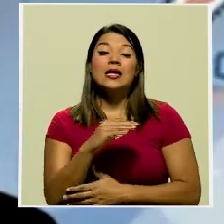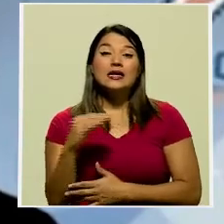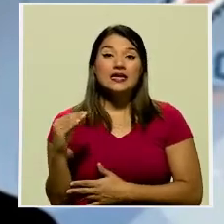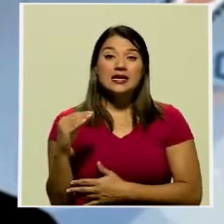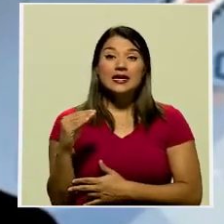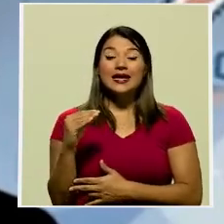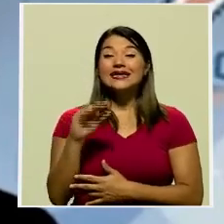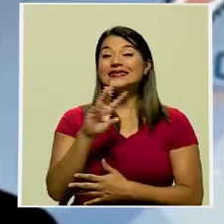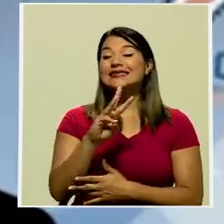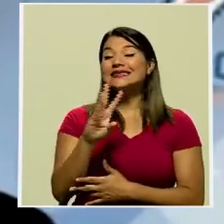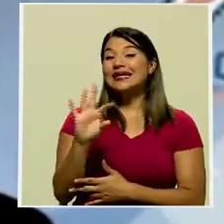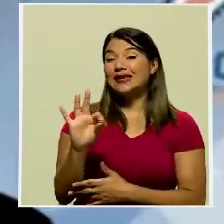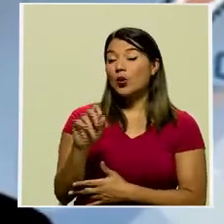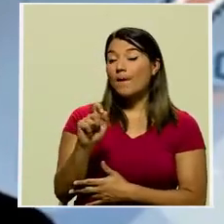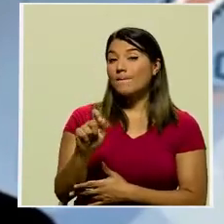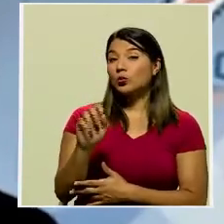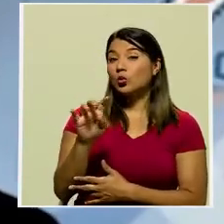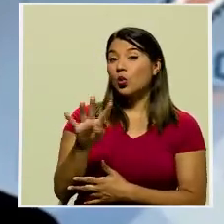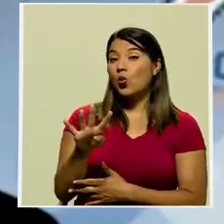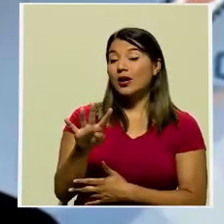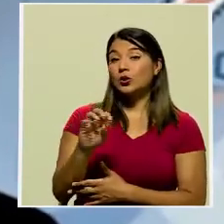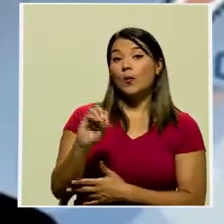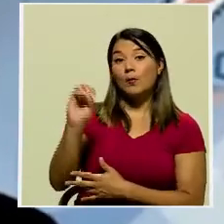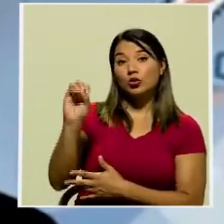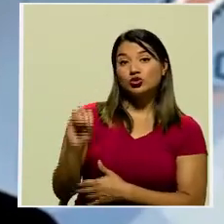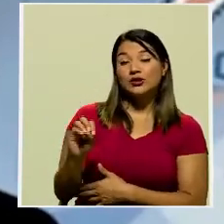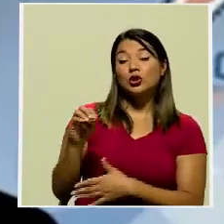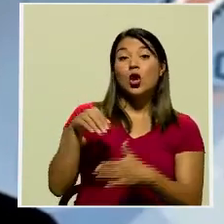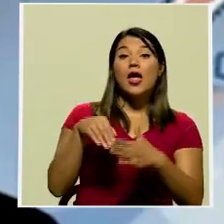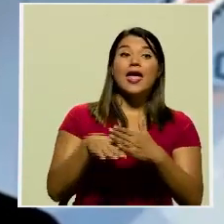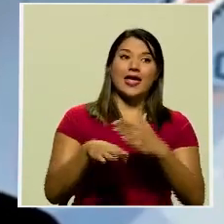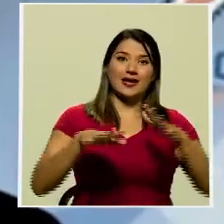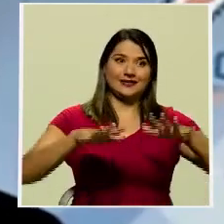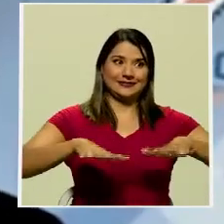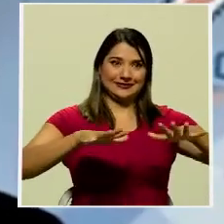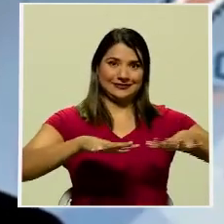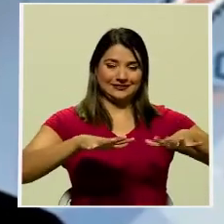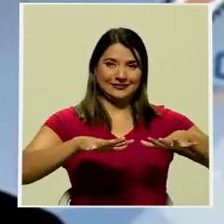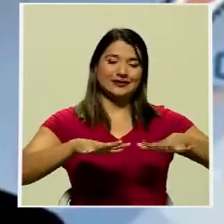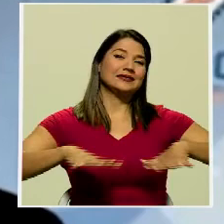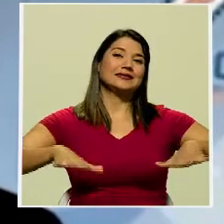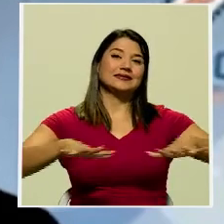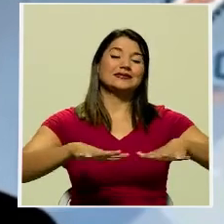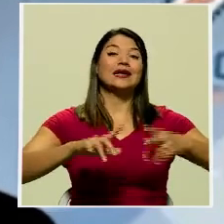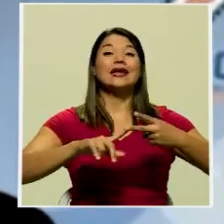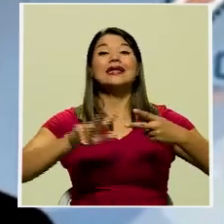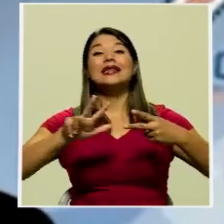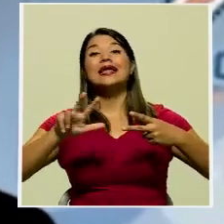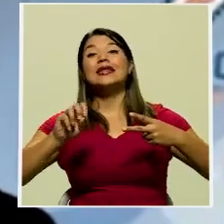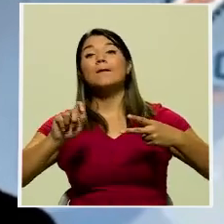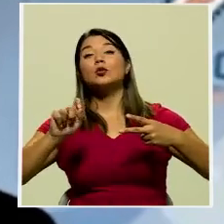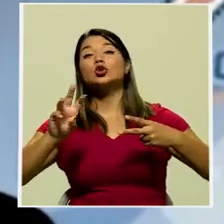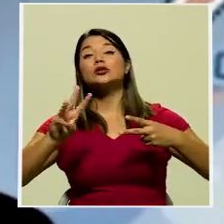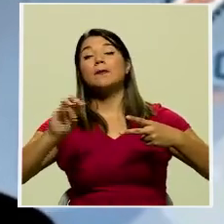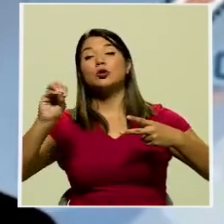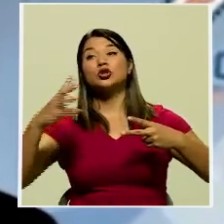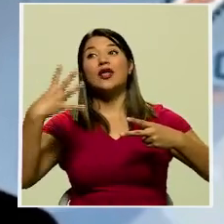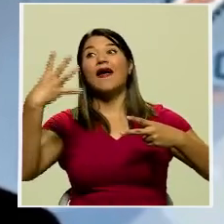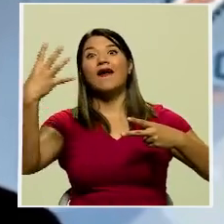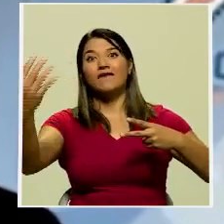el 69.4% se encuentra en la región urbana, en la zona urbana, y el 30.6% en la zona